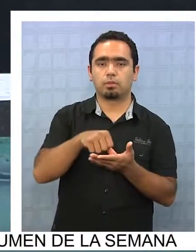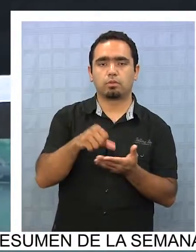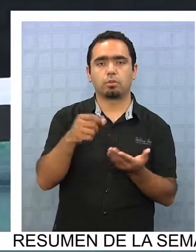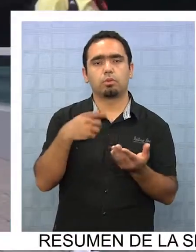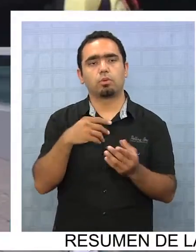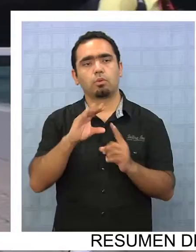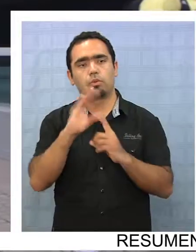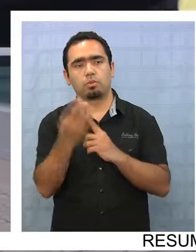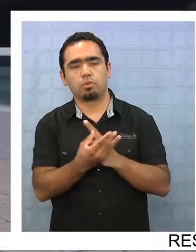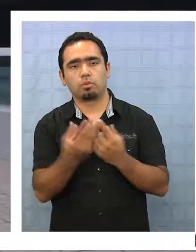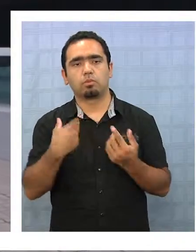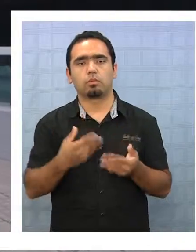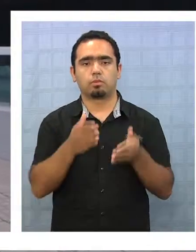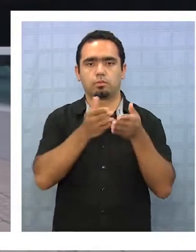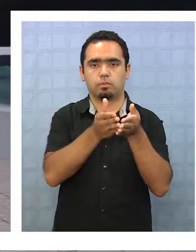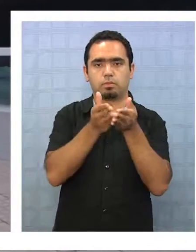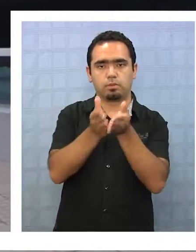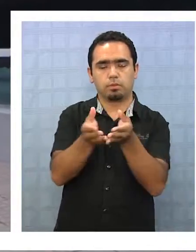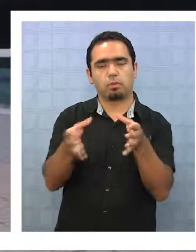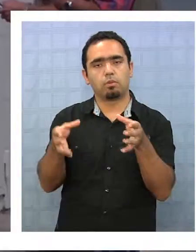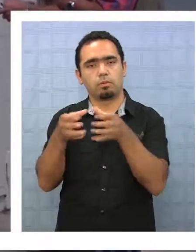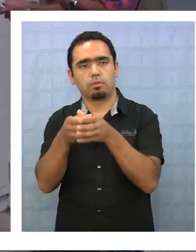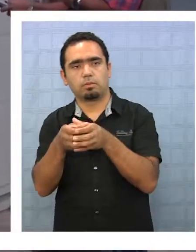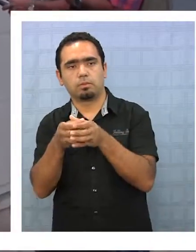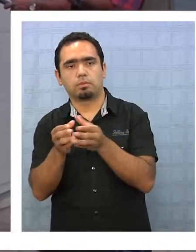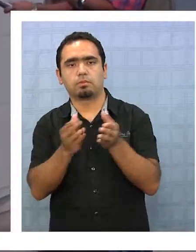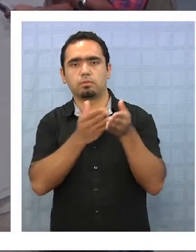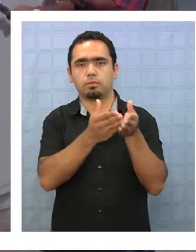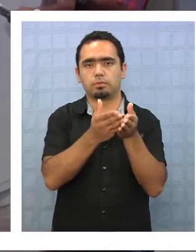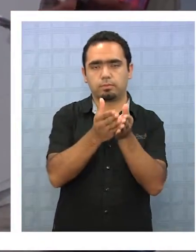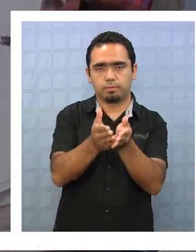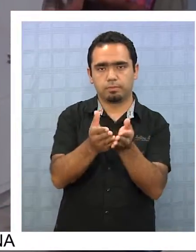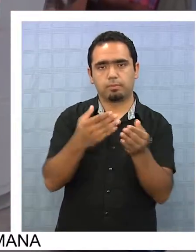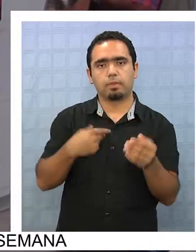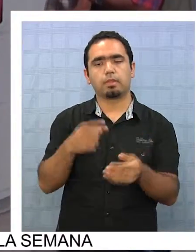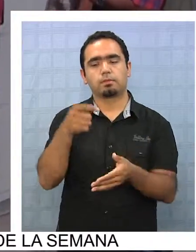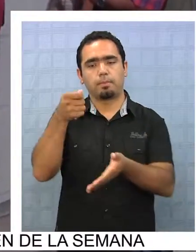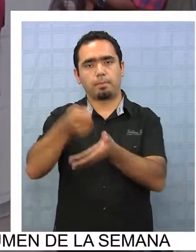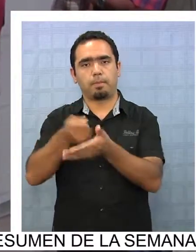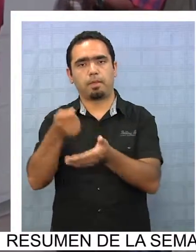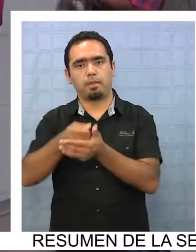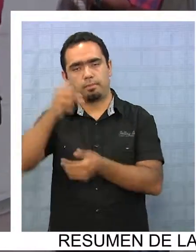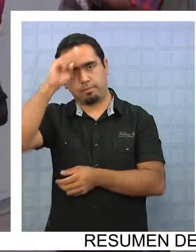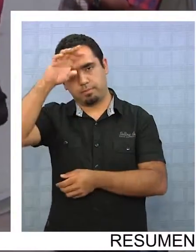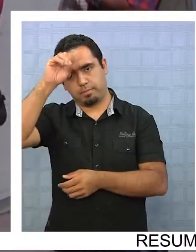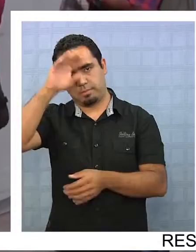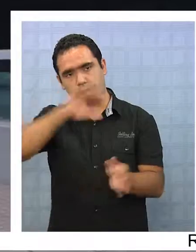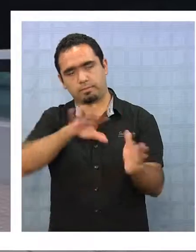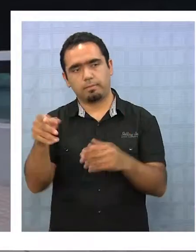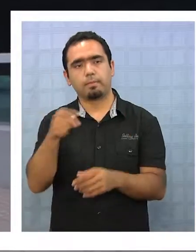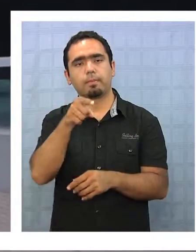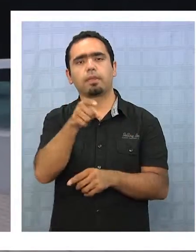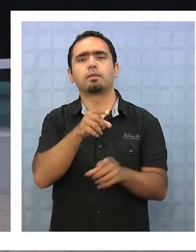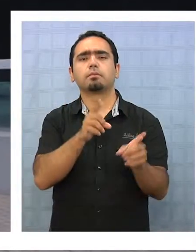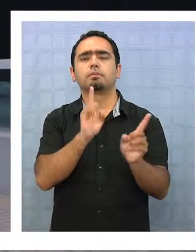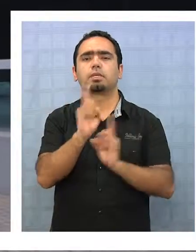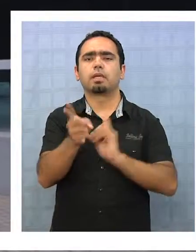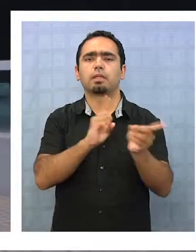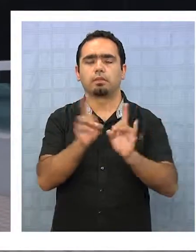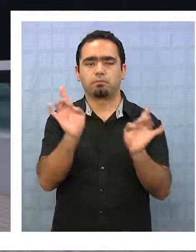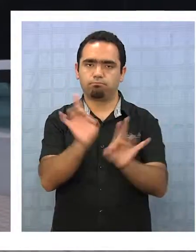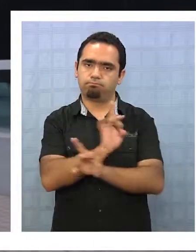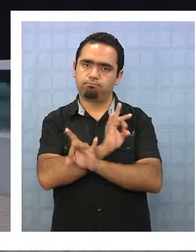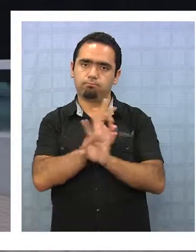la Corporación de Patrimonio Marítimo, fue construido con el financiamiento de Minera Collahuasi. Lo que hay que destacar es la gestión